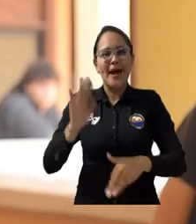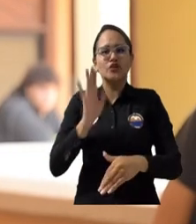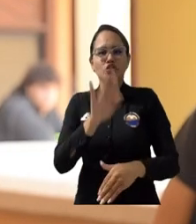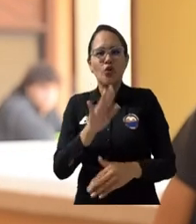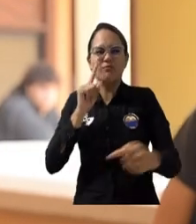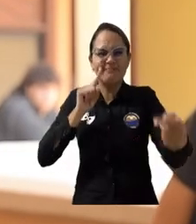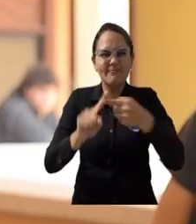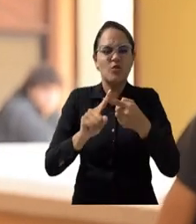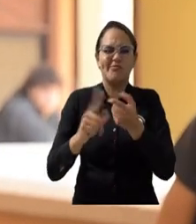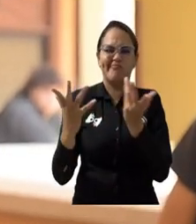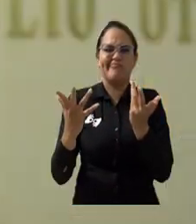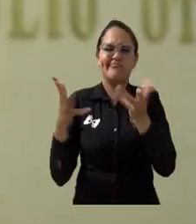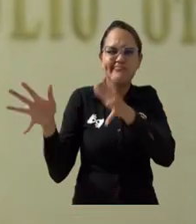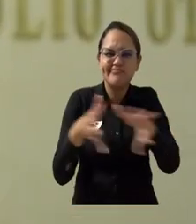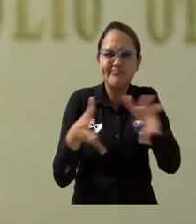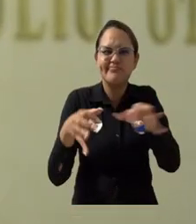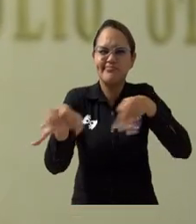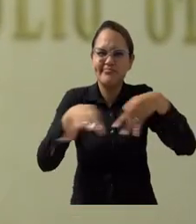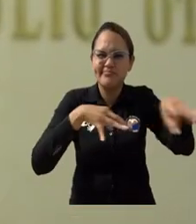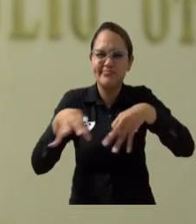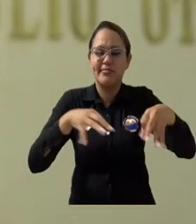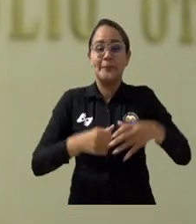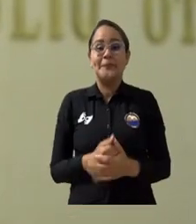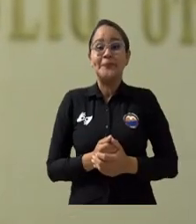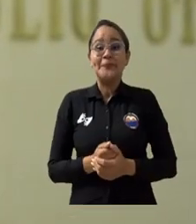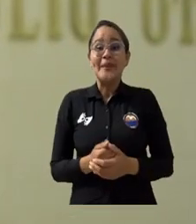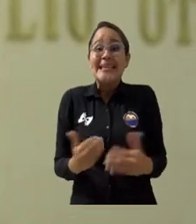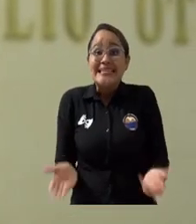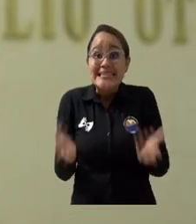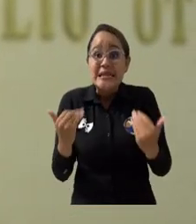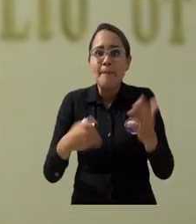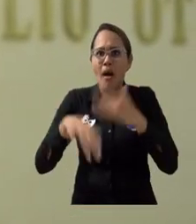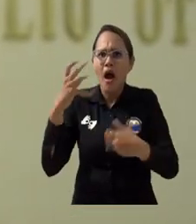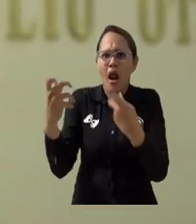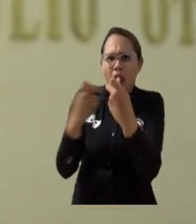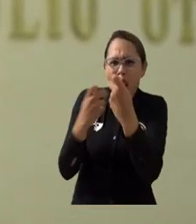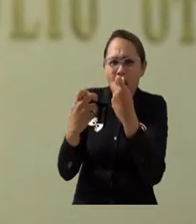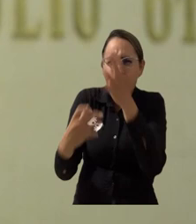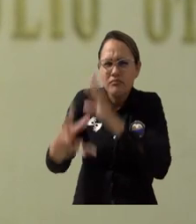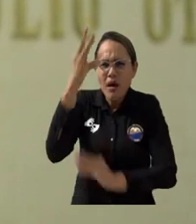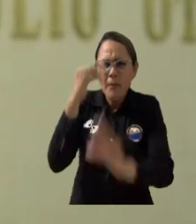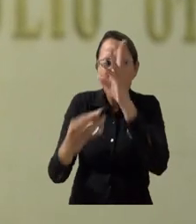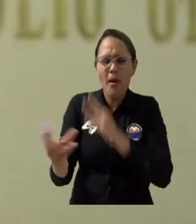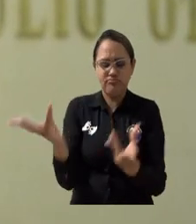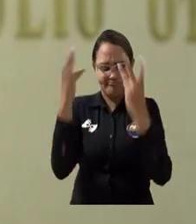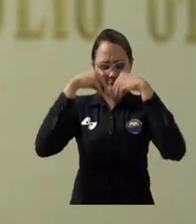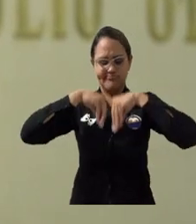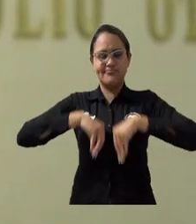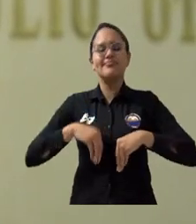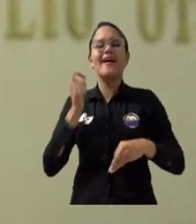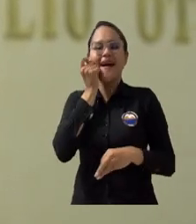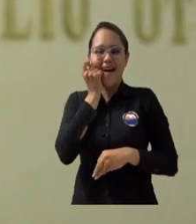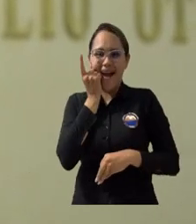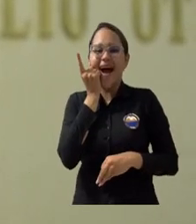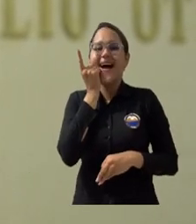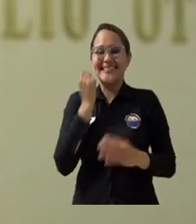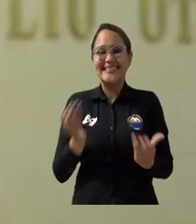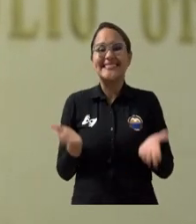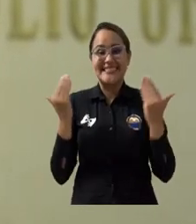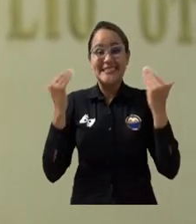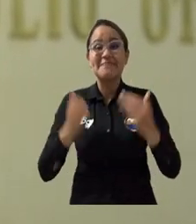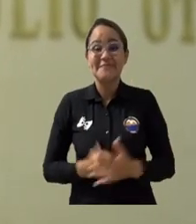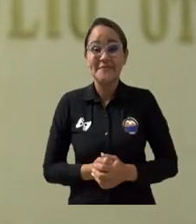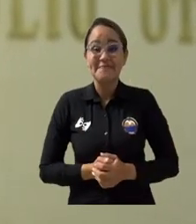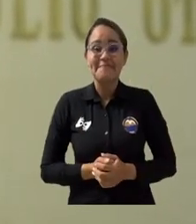más valor a lo que enseño. Supe aprovechar, logré enriquecerme y también aprender del contexto y de donde me llevo